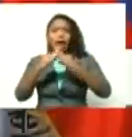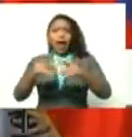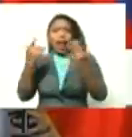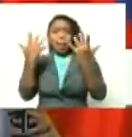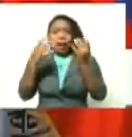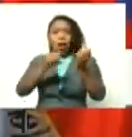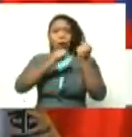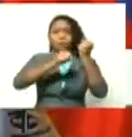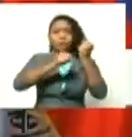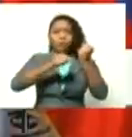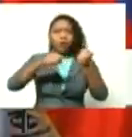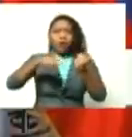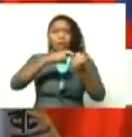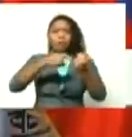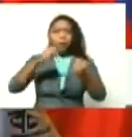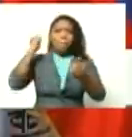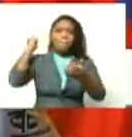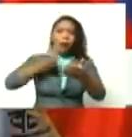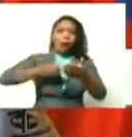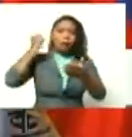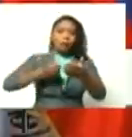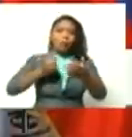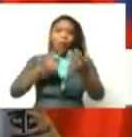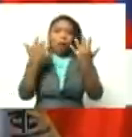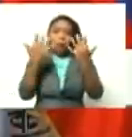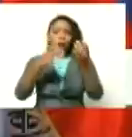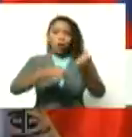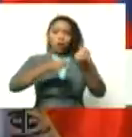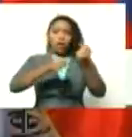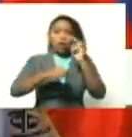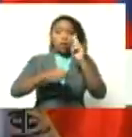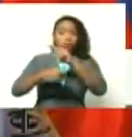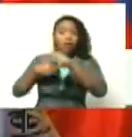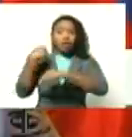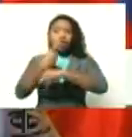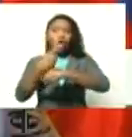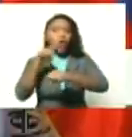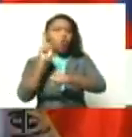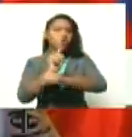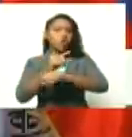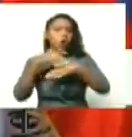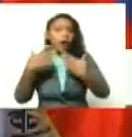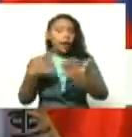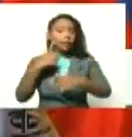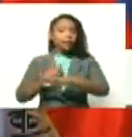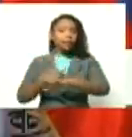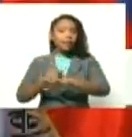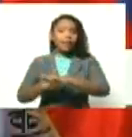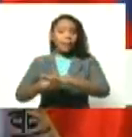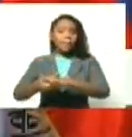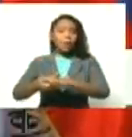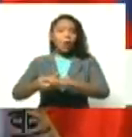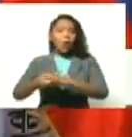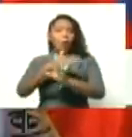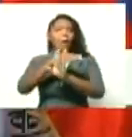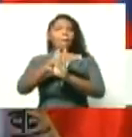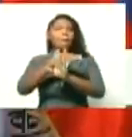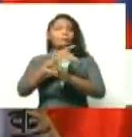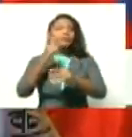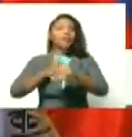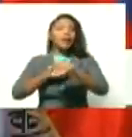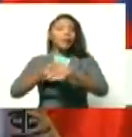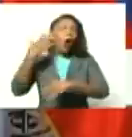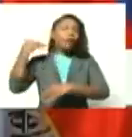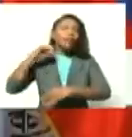mano, mandarrias, eso se ve solamente en épocas medievales, pretéritas, aquí no